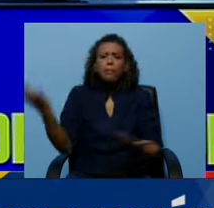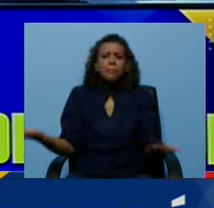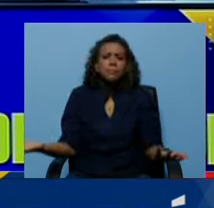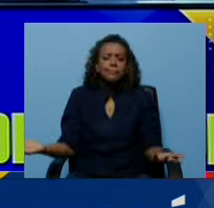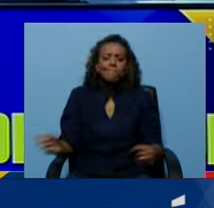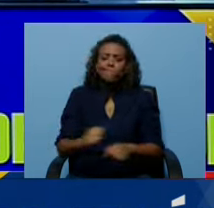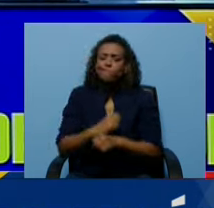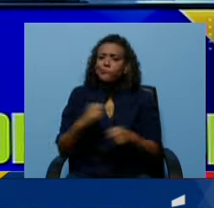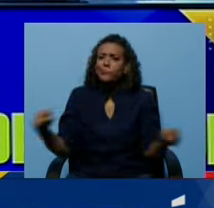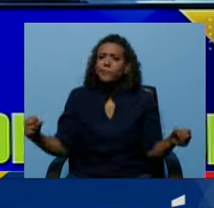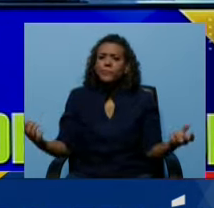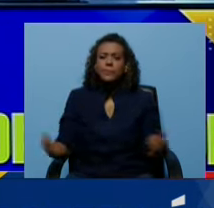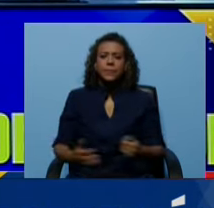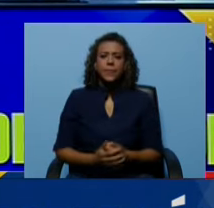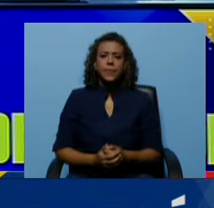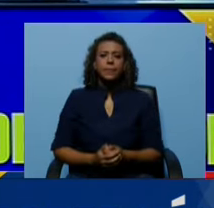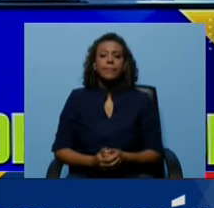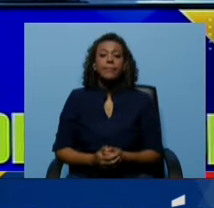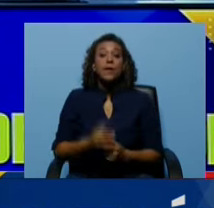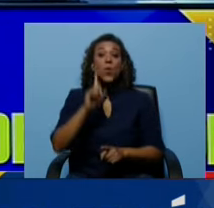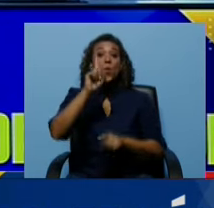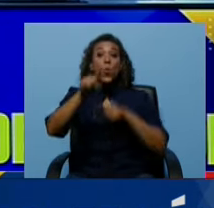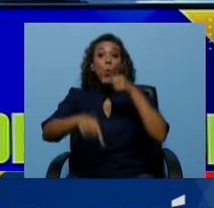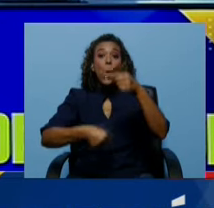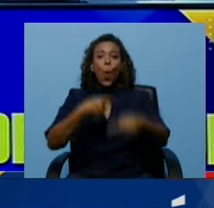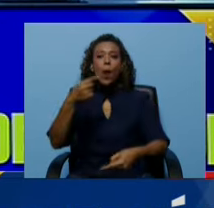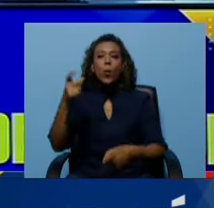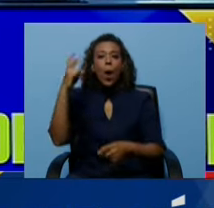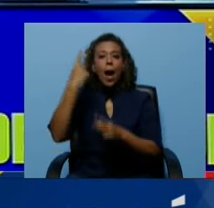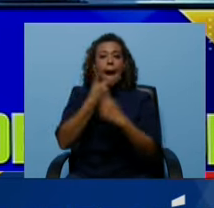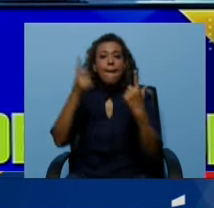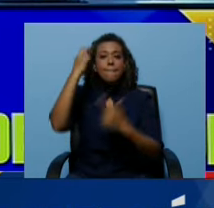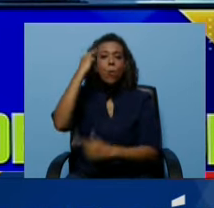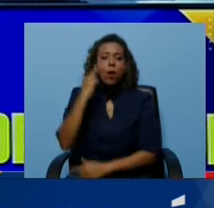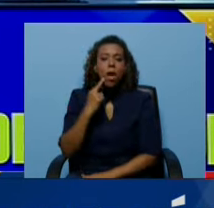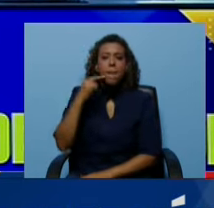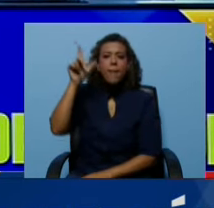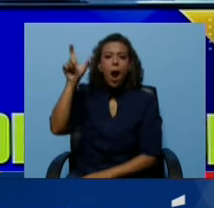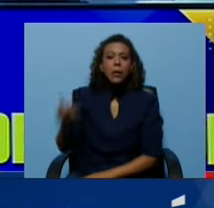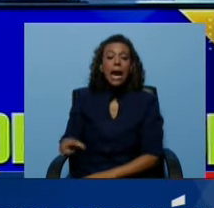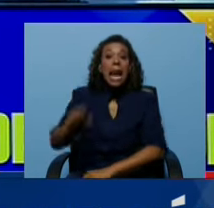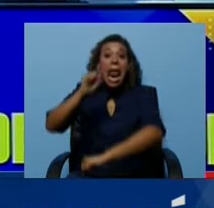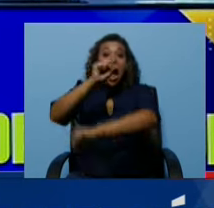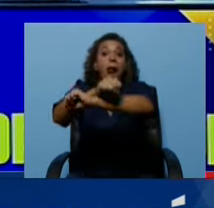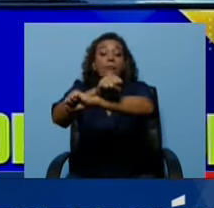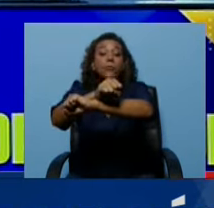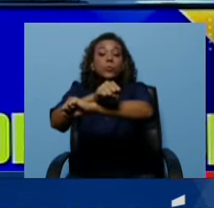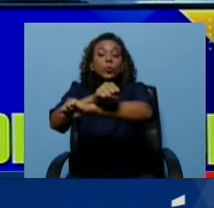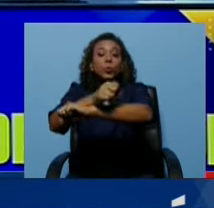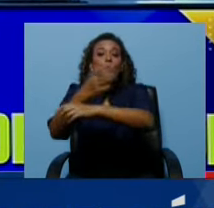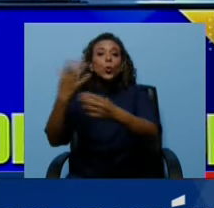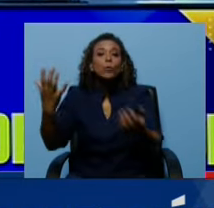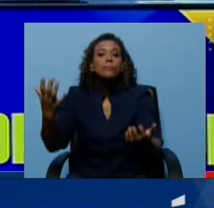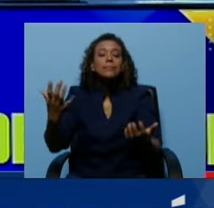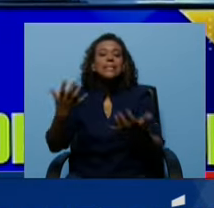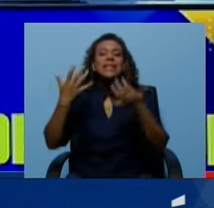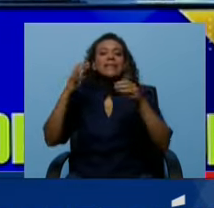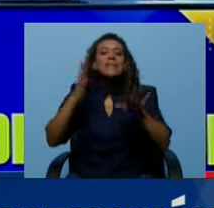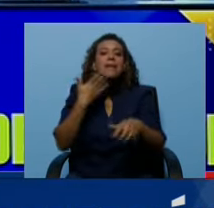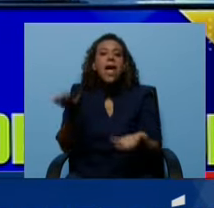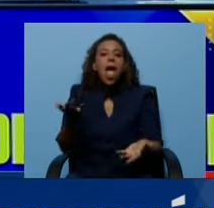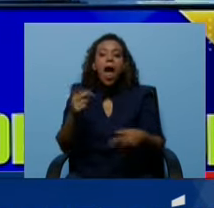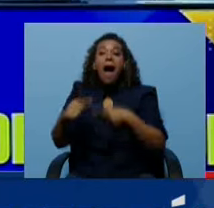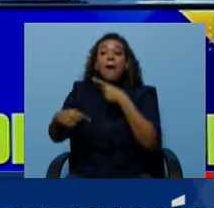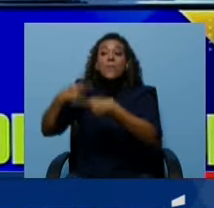destrucción. Y luego completó con una frase clave: la esclavitud es hija de